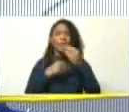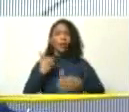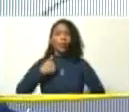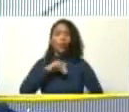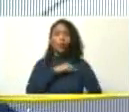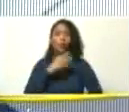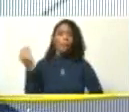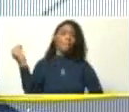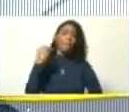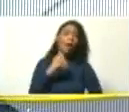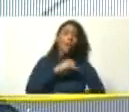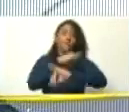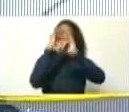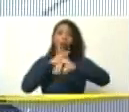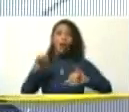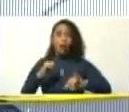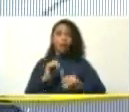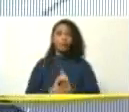más felices.